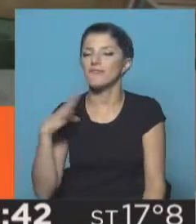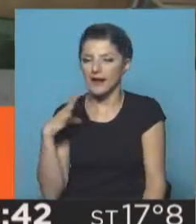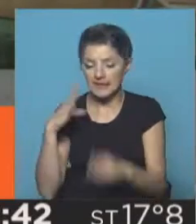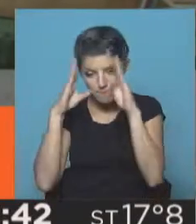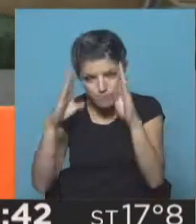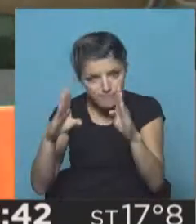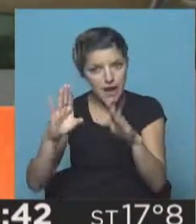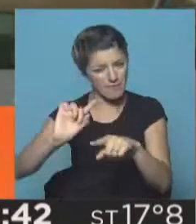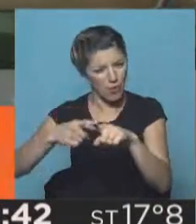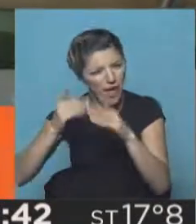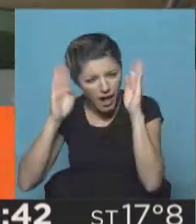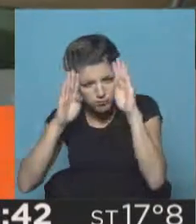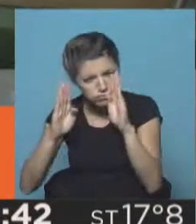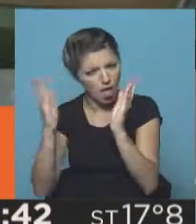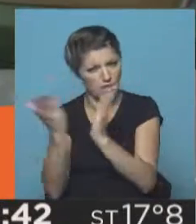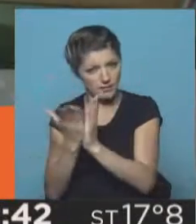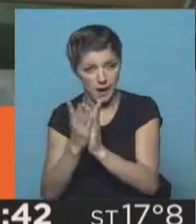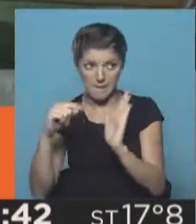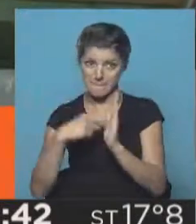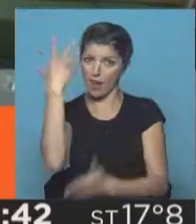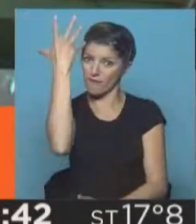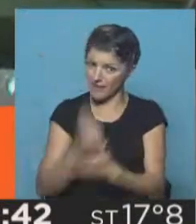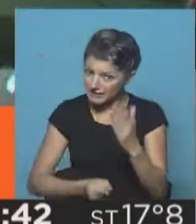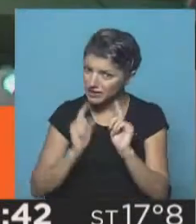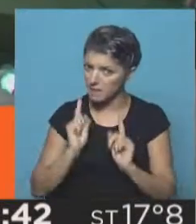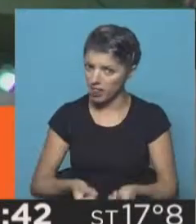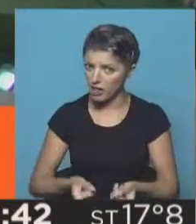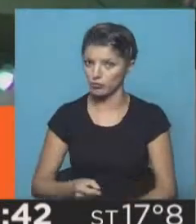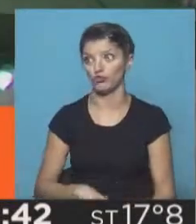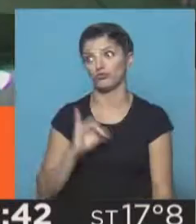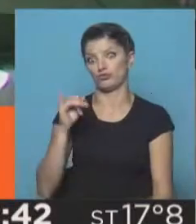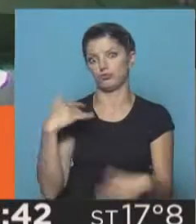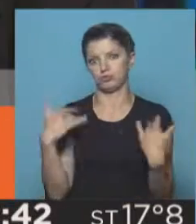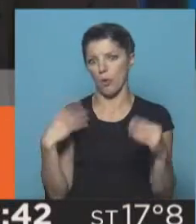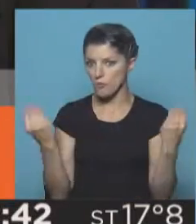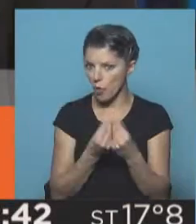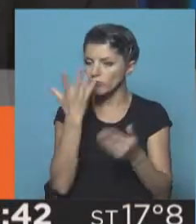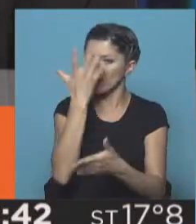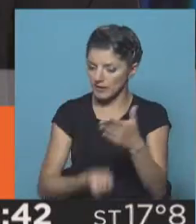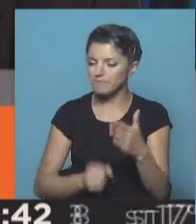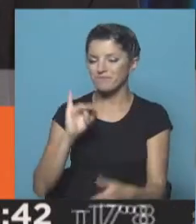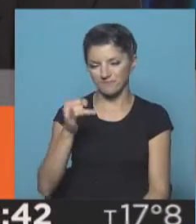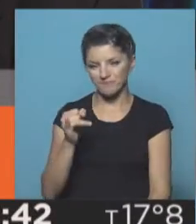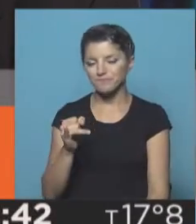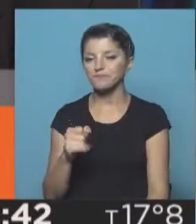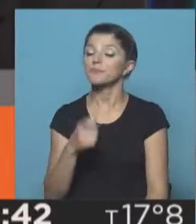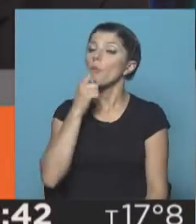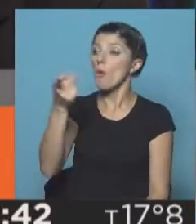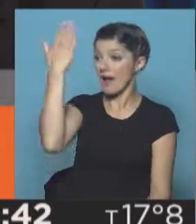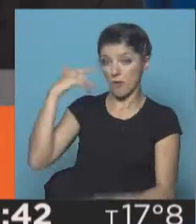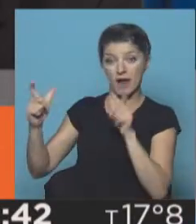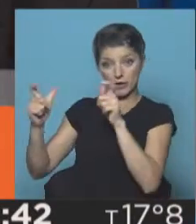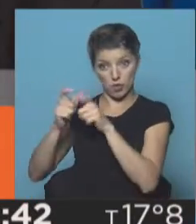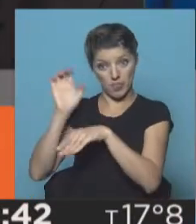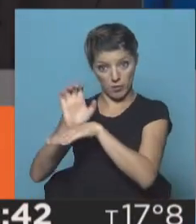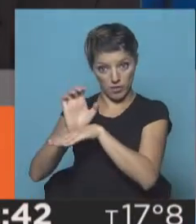poder. Pero hay errores también. Muchos. Yo creo que realmente hace falta. Y un poco en el encuentro que hubo ahí en Ecuador, que terminó